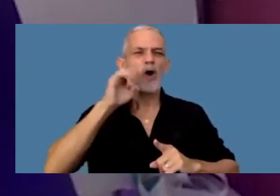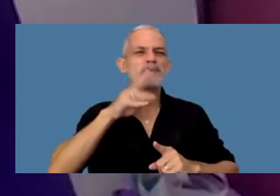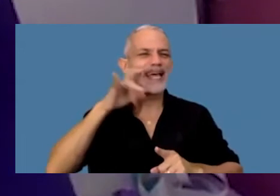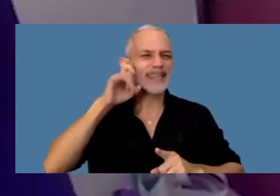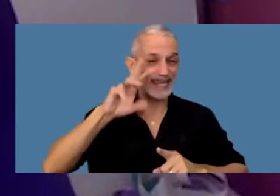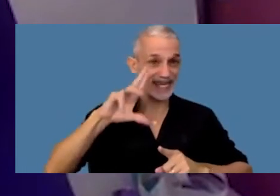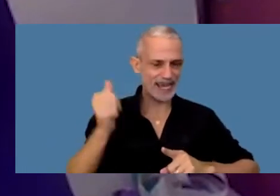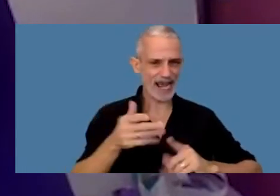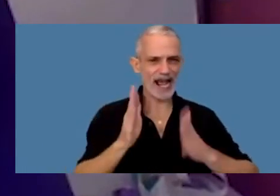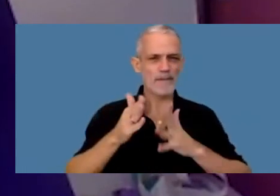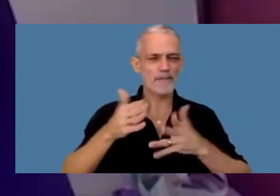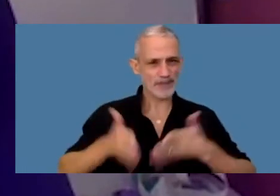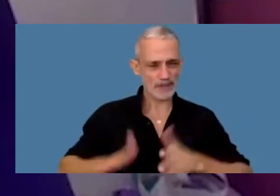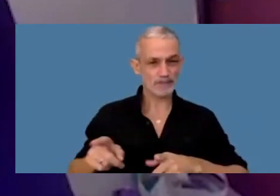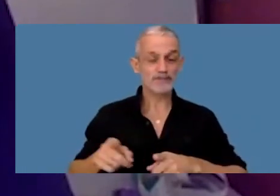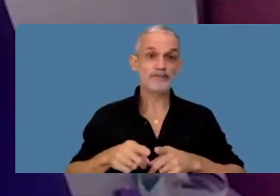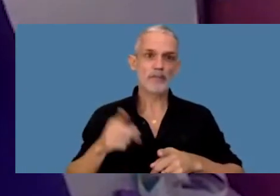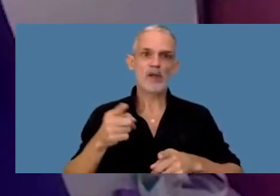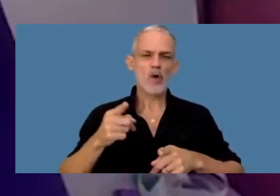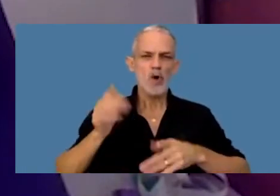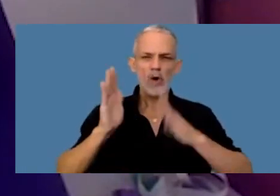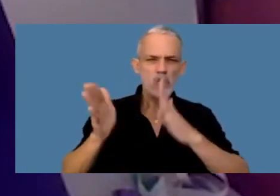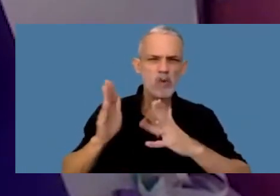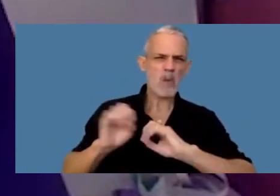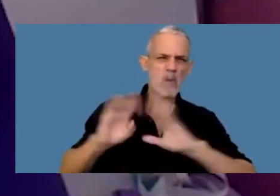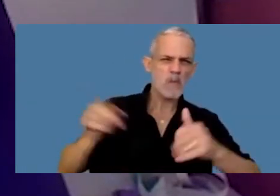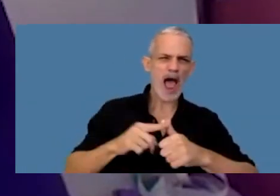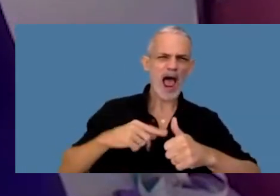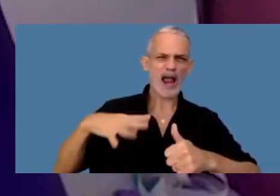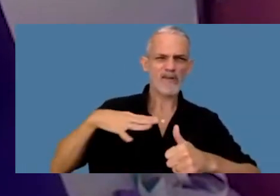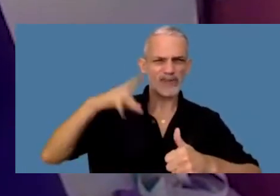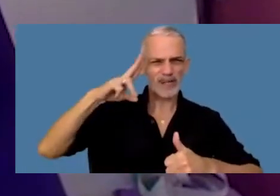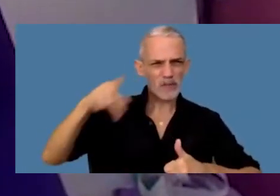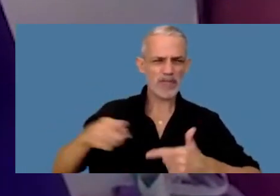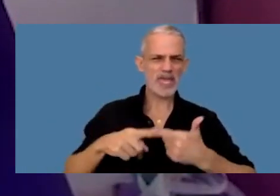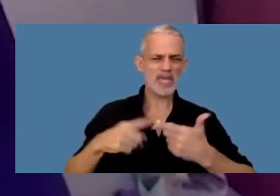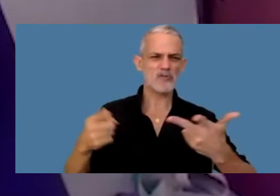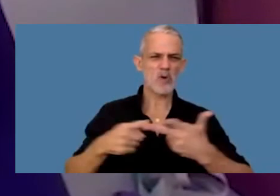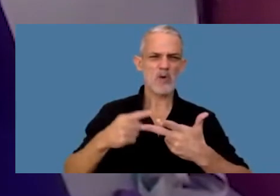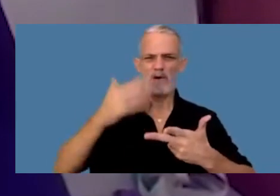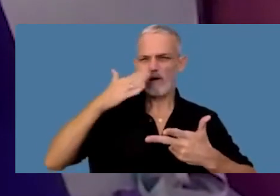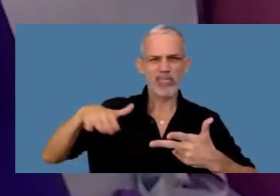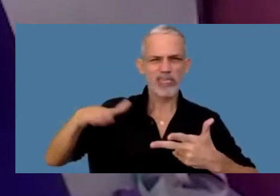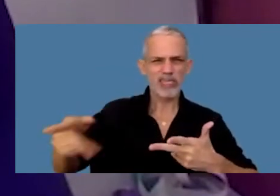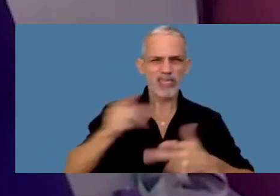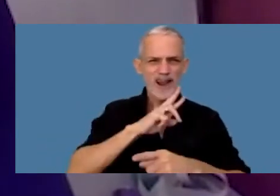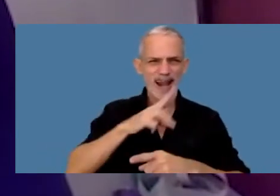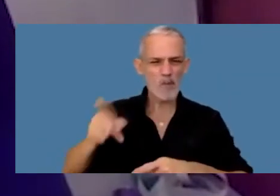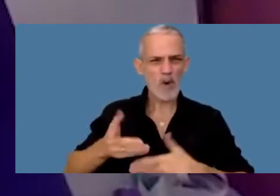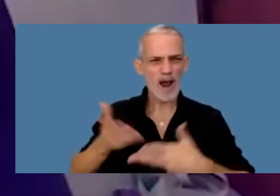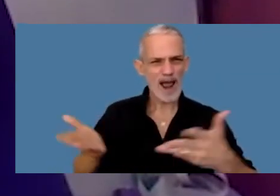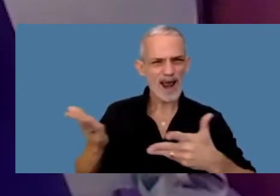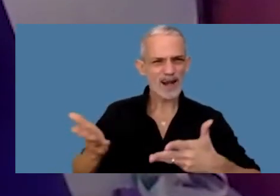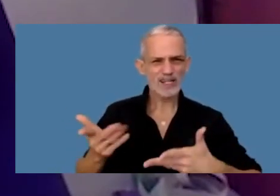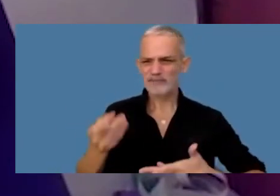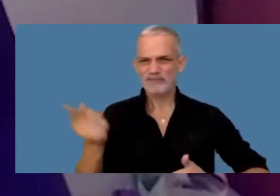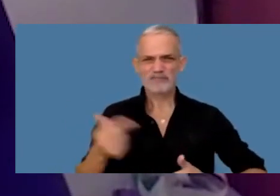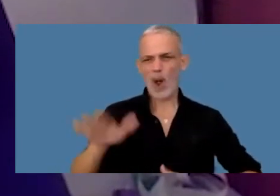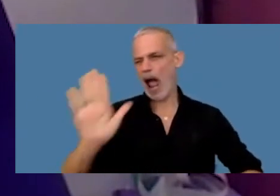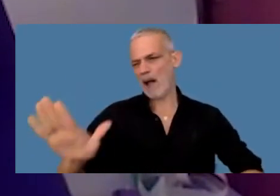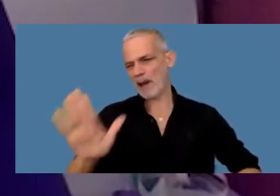género, bueno, define a la violencia obstétrica como aquella que es ejercida por el personal de salud sobre los cuerpos